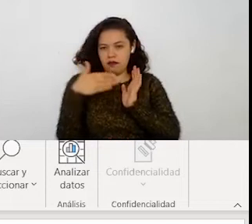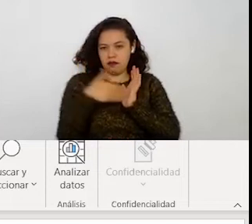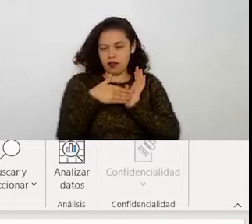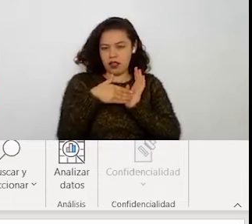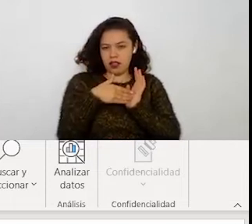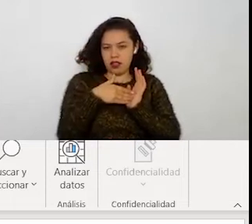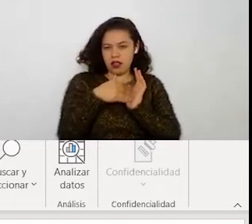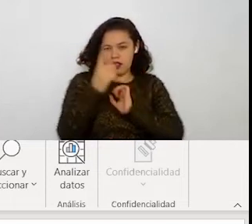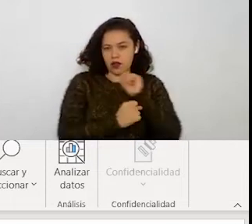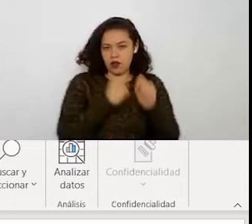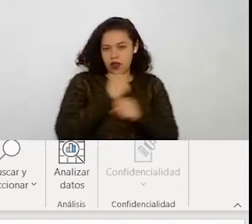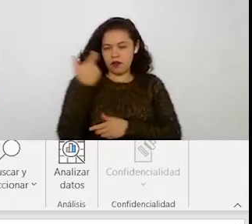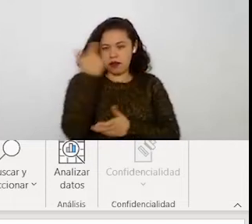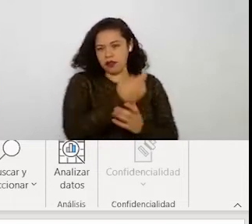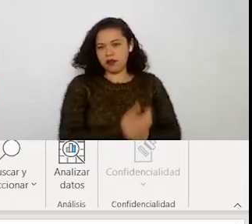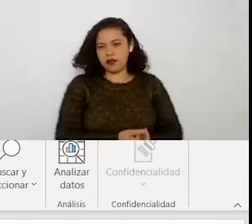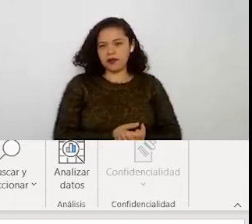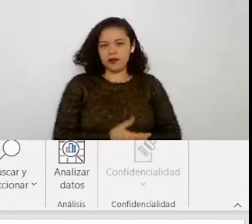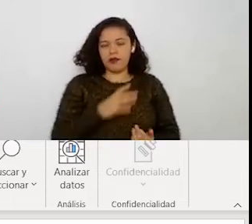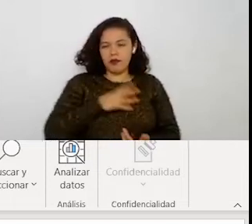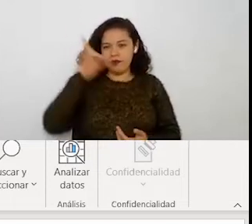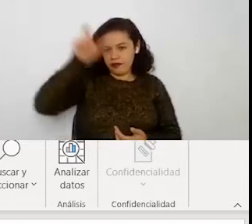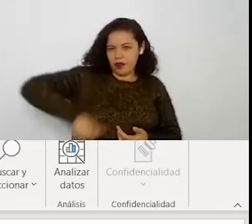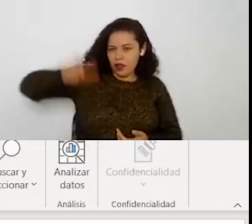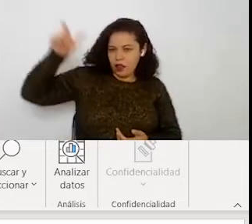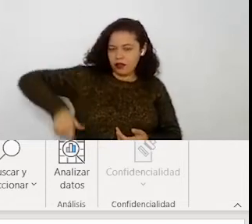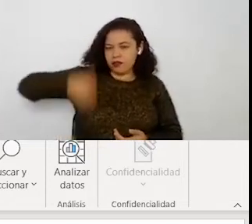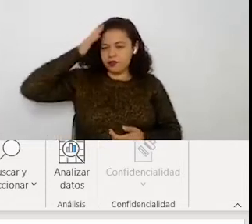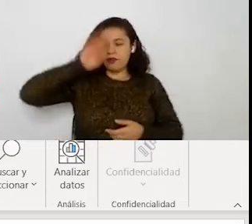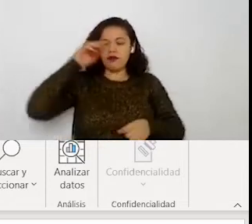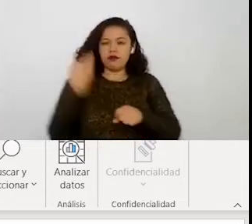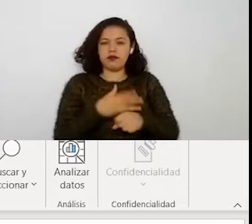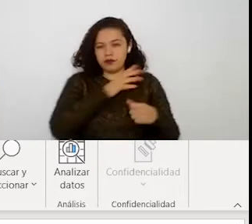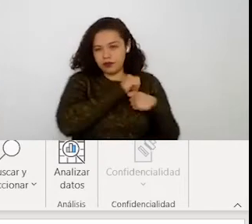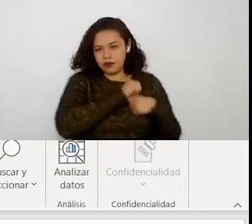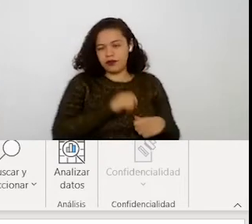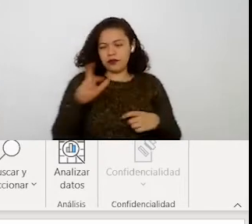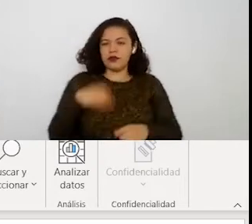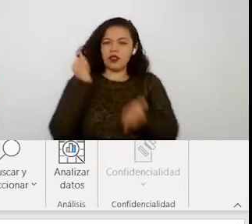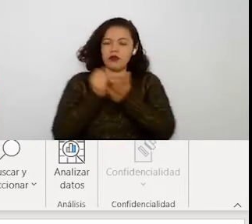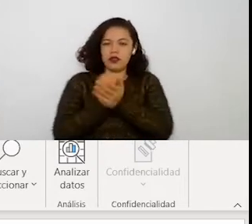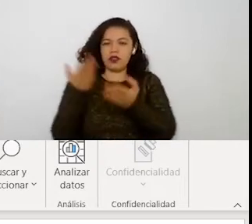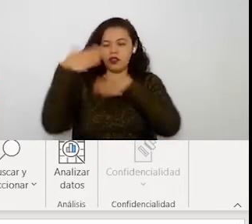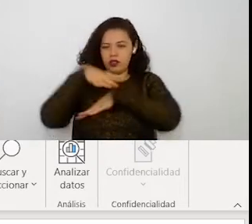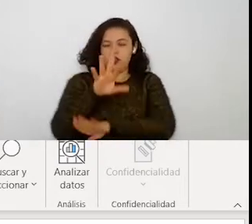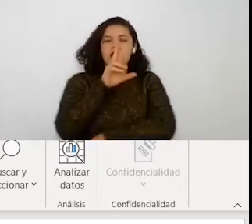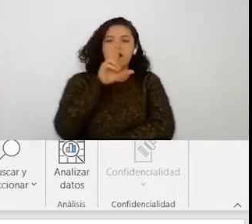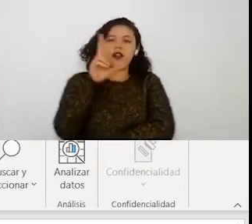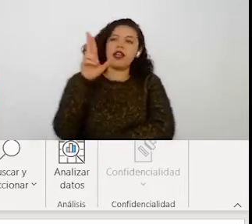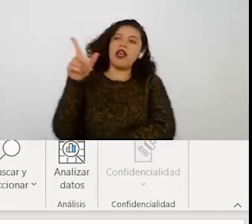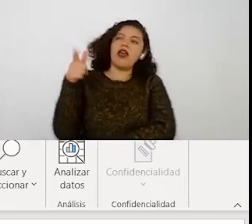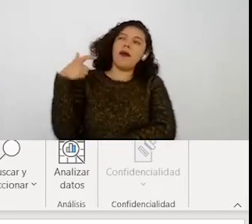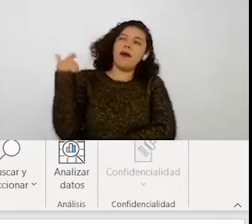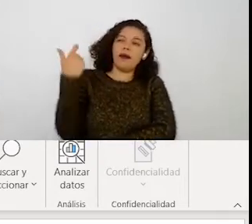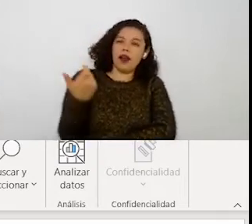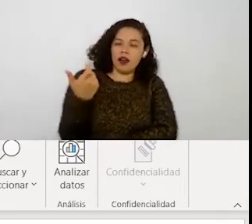entonces bueno Aquí yo tengo De hecho aquí tengo mis botas Patronales en otro lado tengo mi impuesto sobre nómina también ya cargado